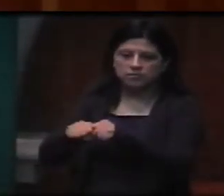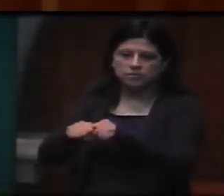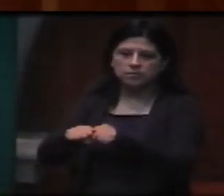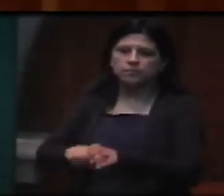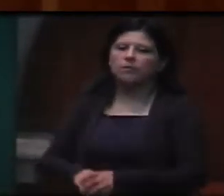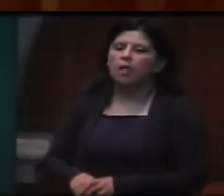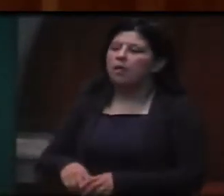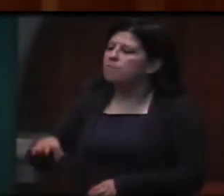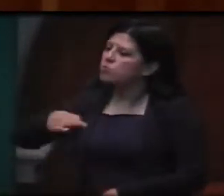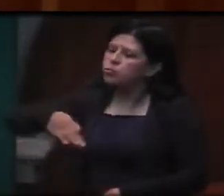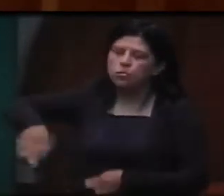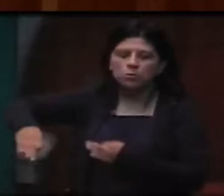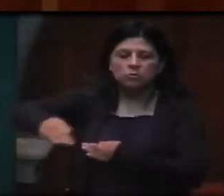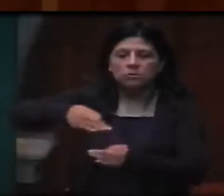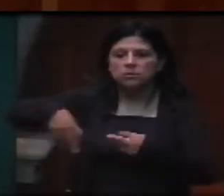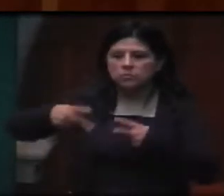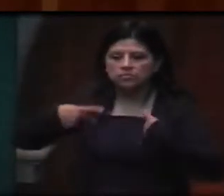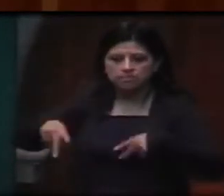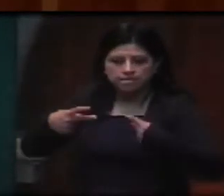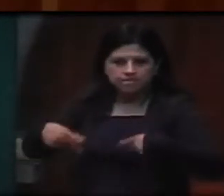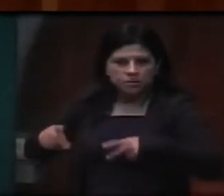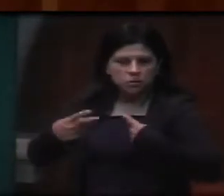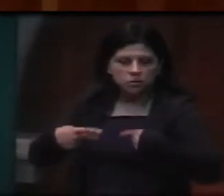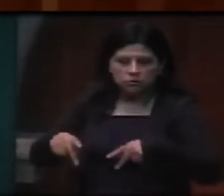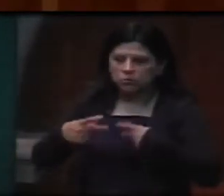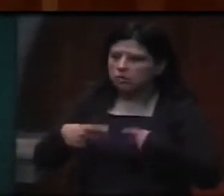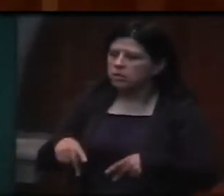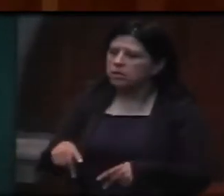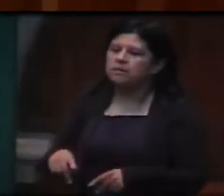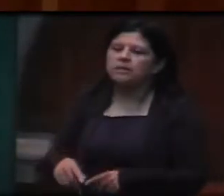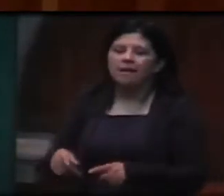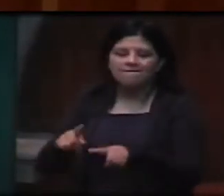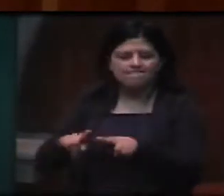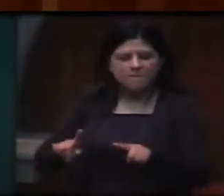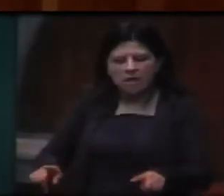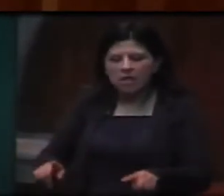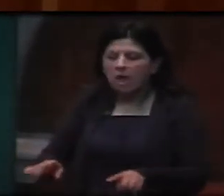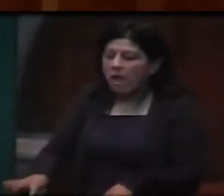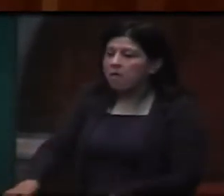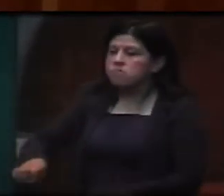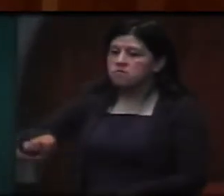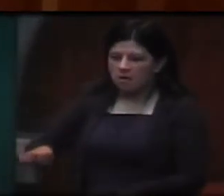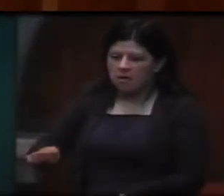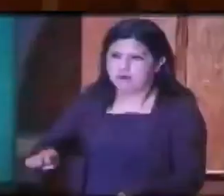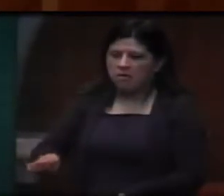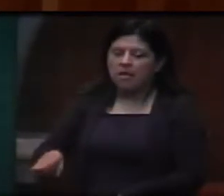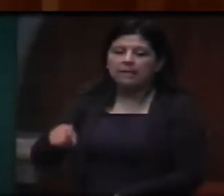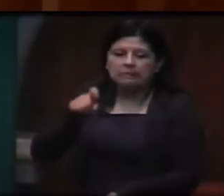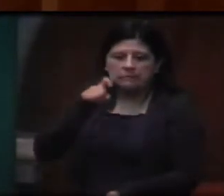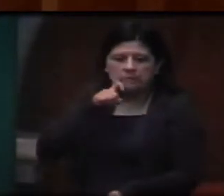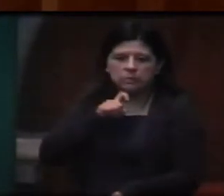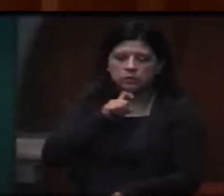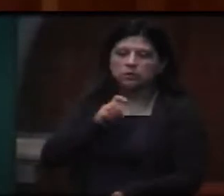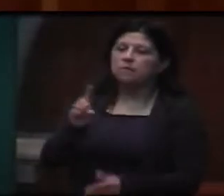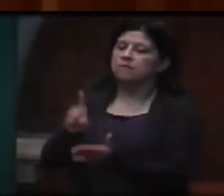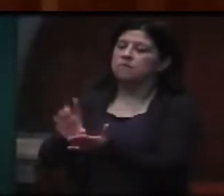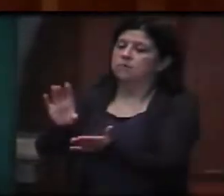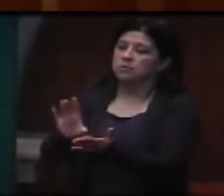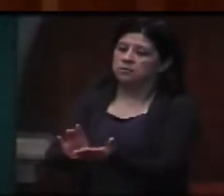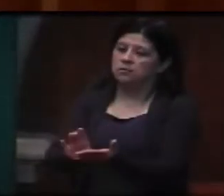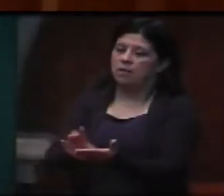de todas las personas, independientemente de su edad, sexo, discapacidad,